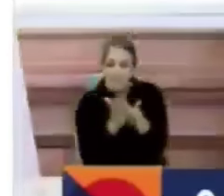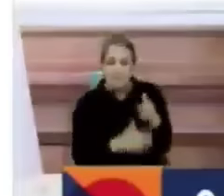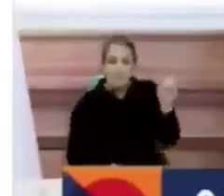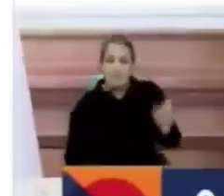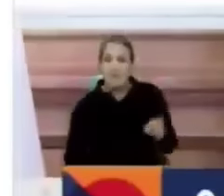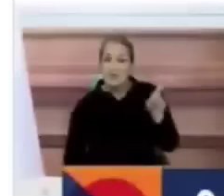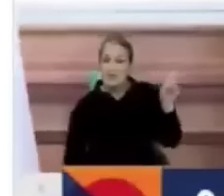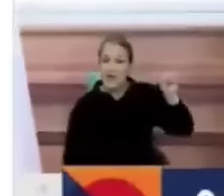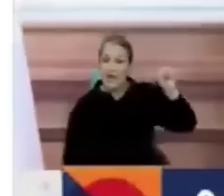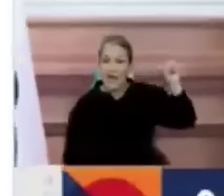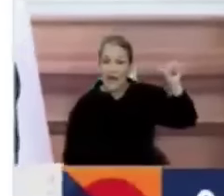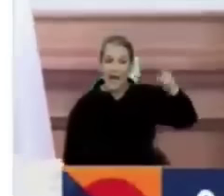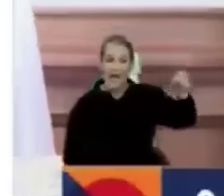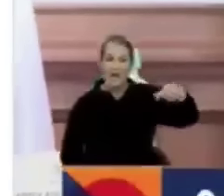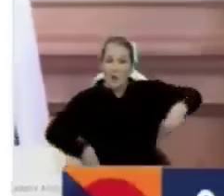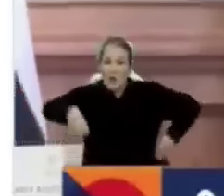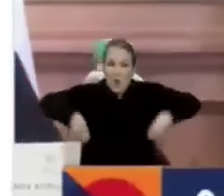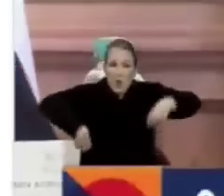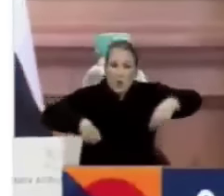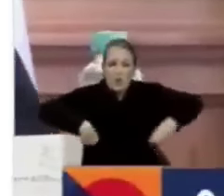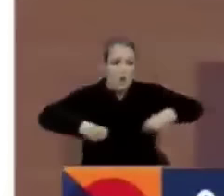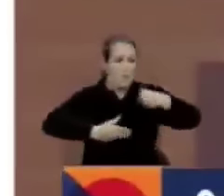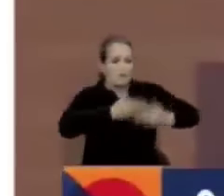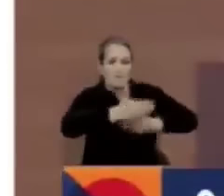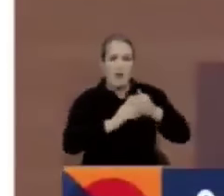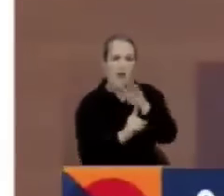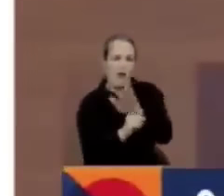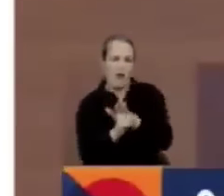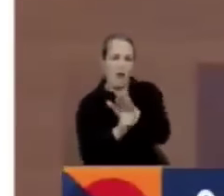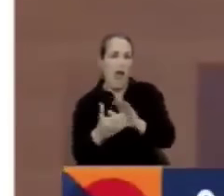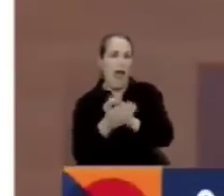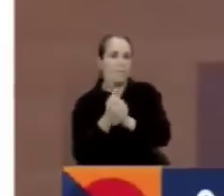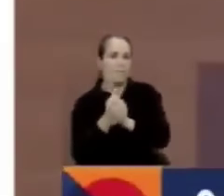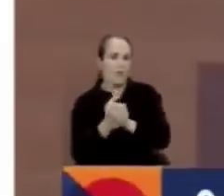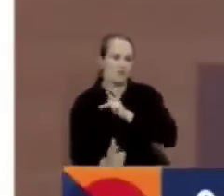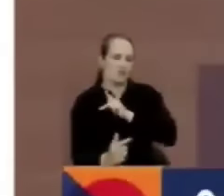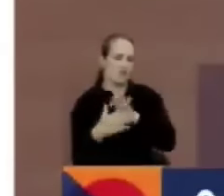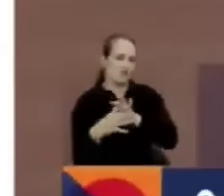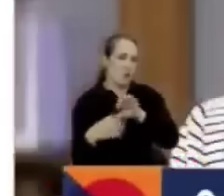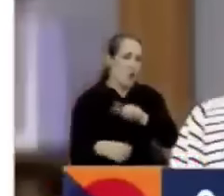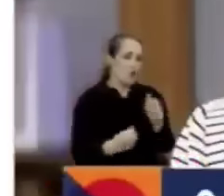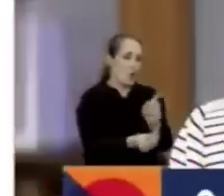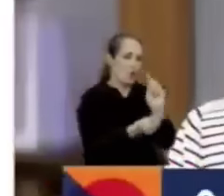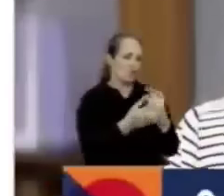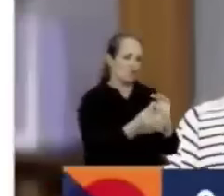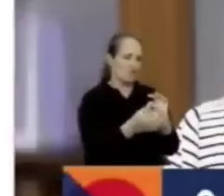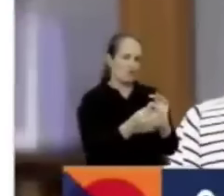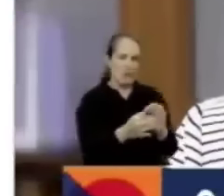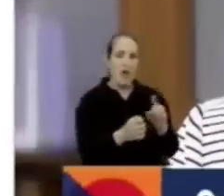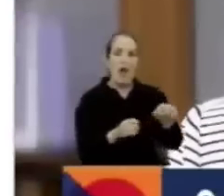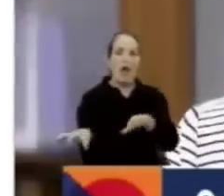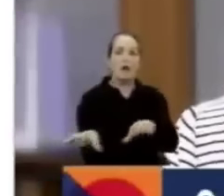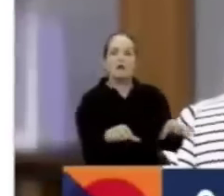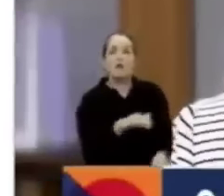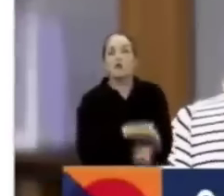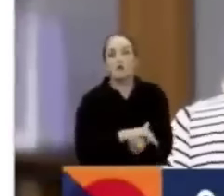Cabello habría altos niveles de impunidad, favorecimiento a amigos personales y a clanes políticos inmersos en posibles actos de corrupción. No quise